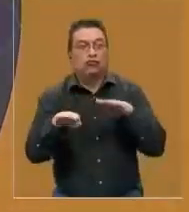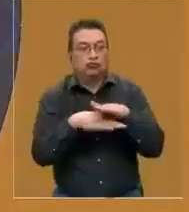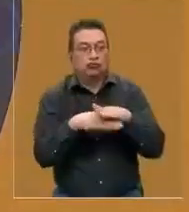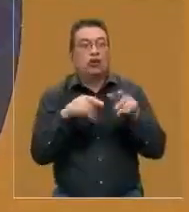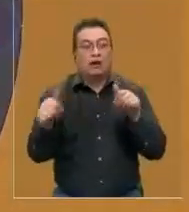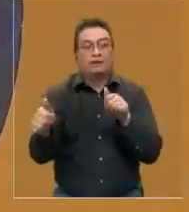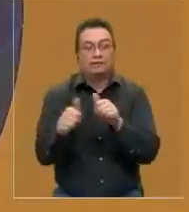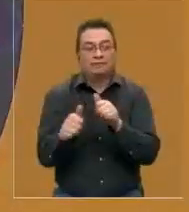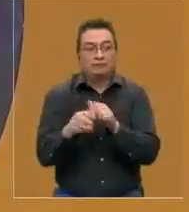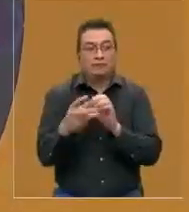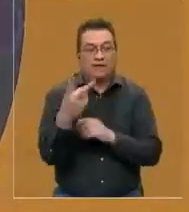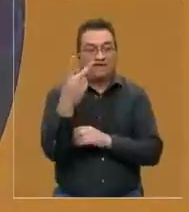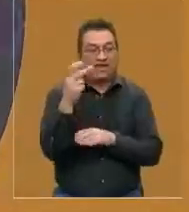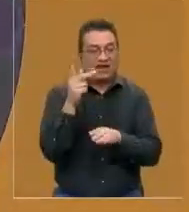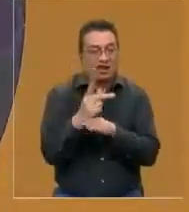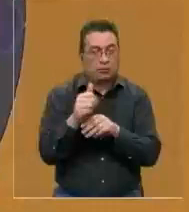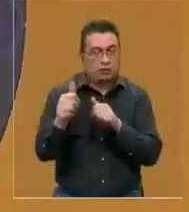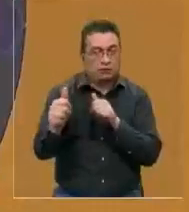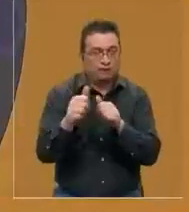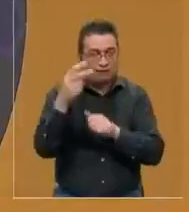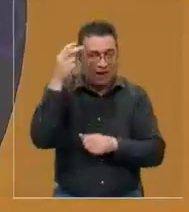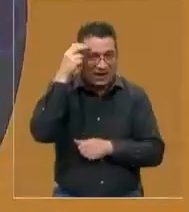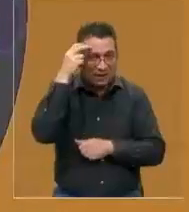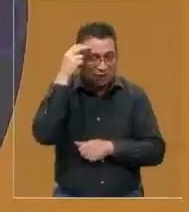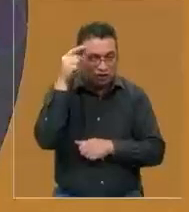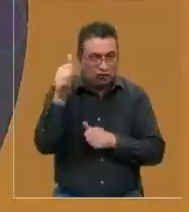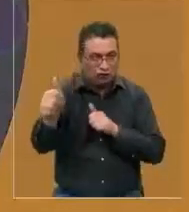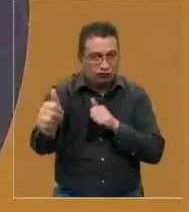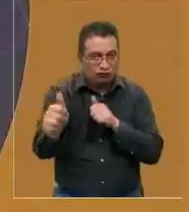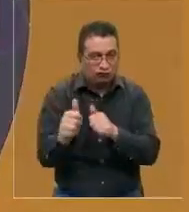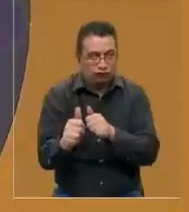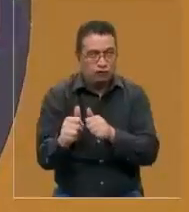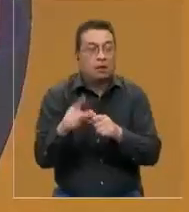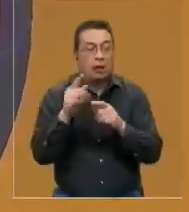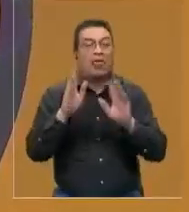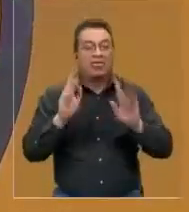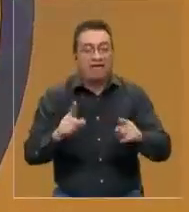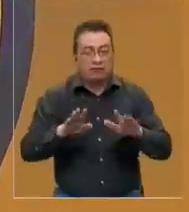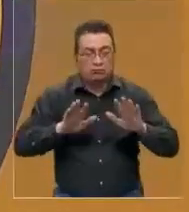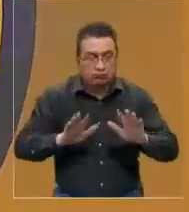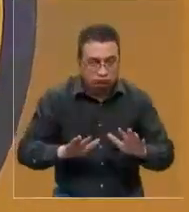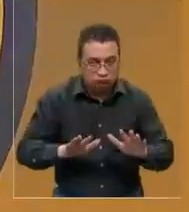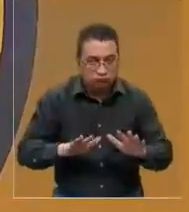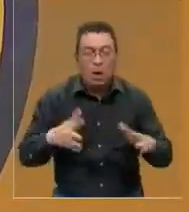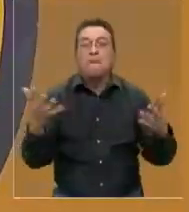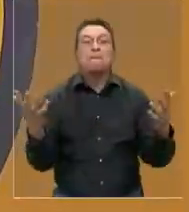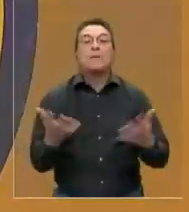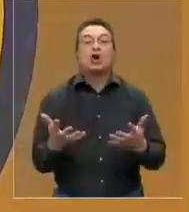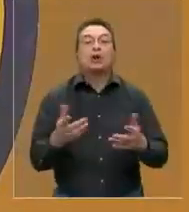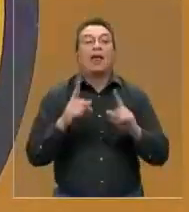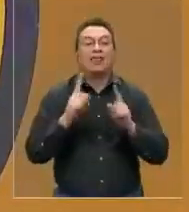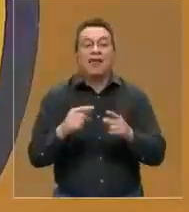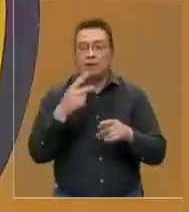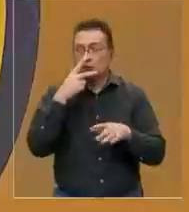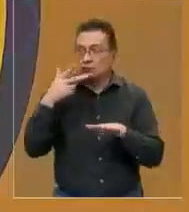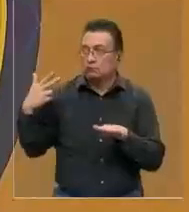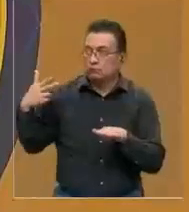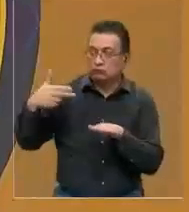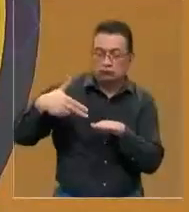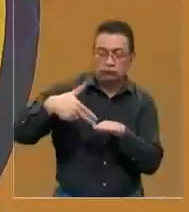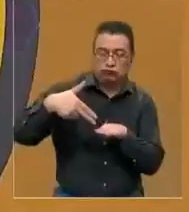está cerca de 20 kilómetros de distancia de la capital, Kiev. Pero Macarena, se tuvo que detener esto porque aparentemente tienen que recargar